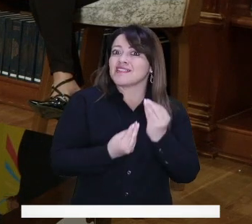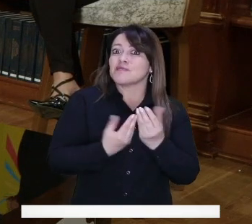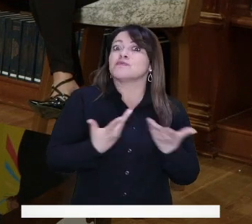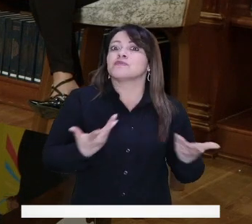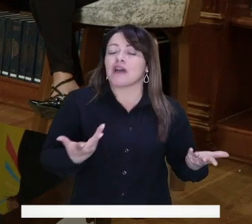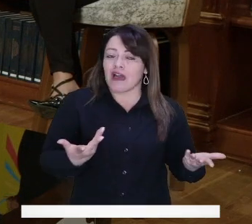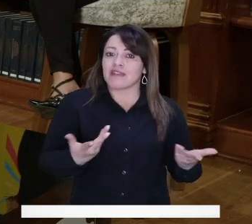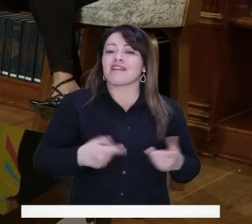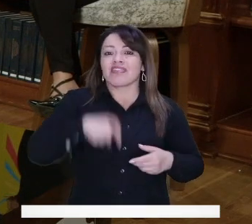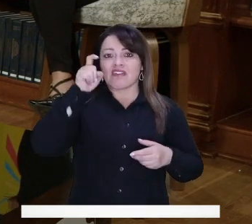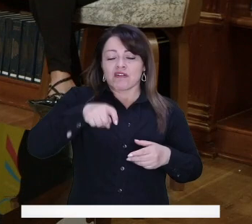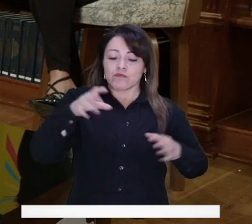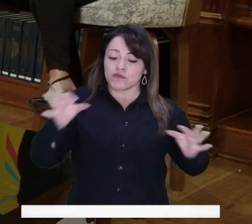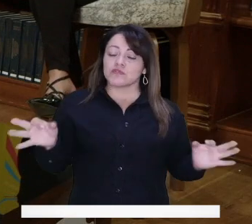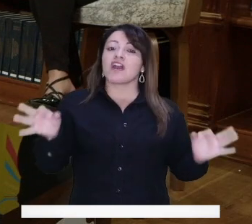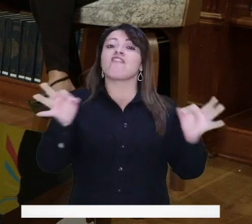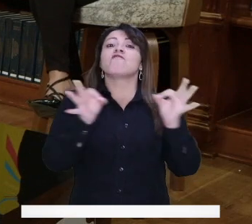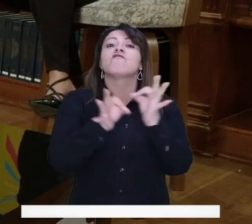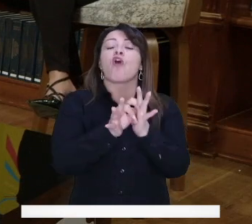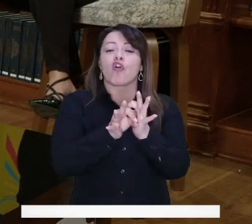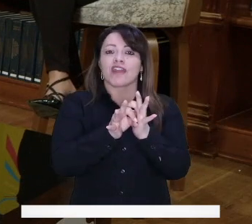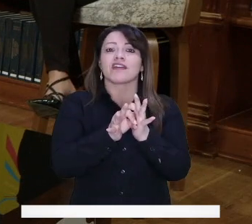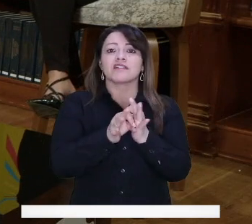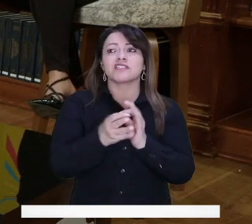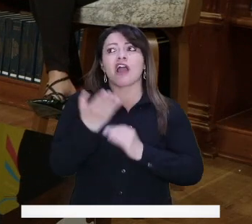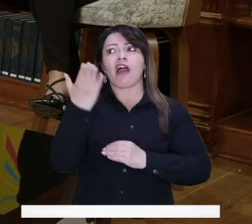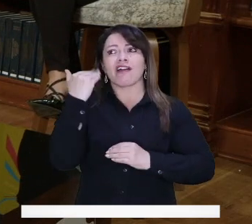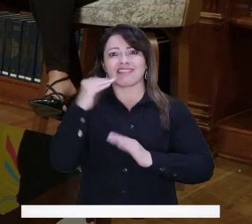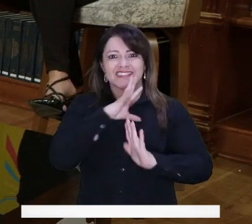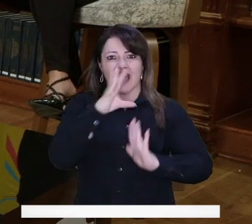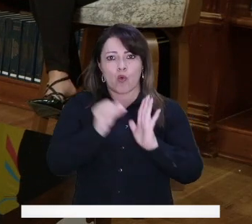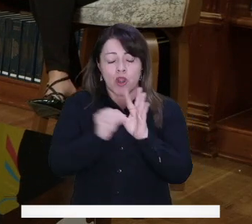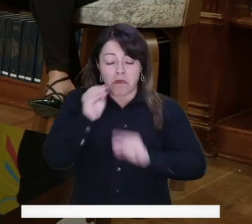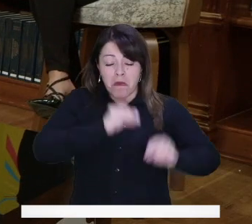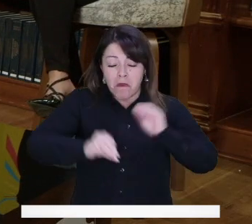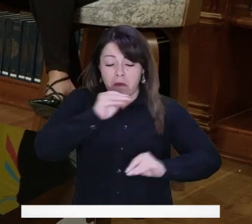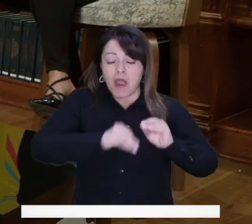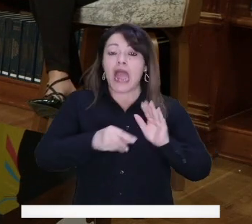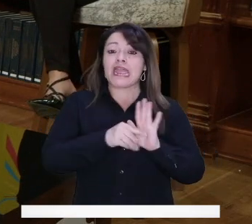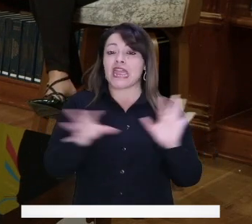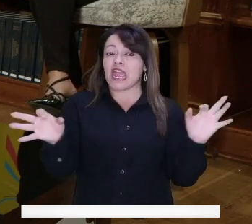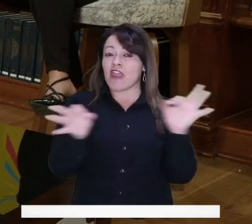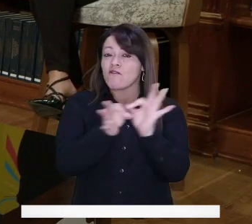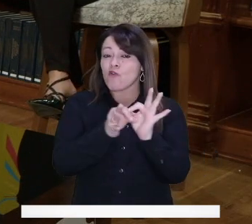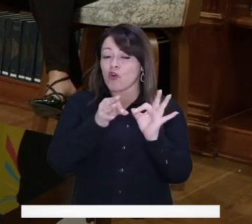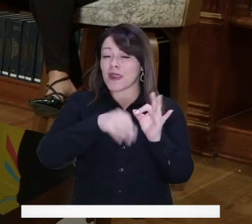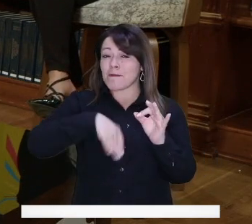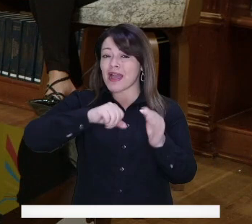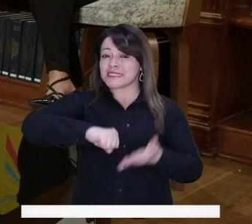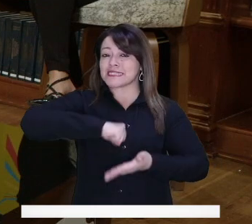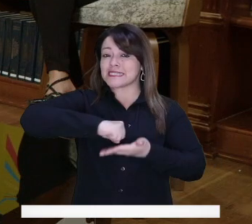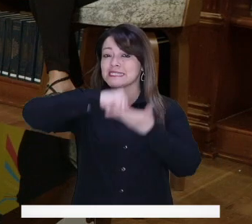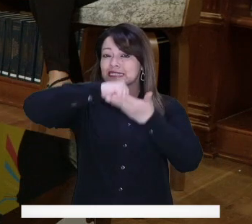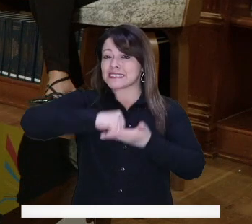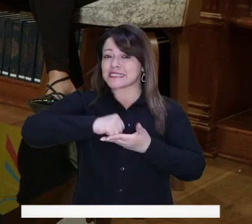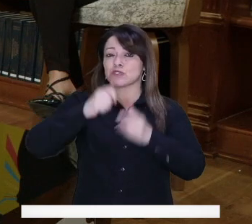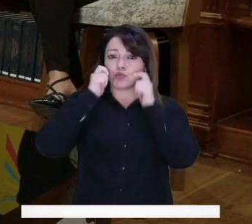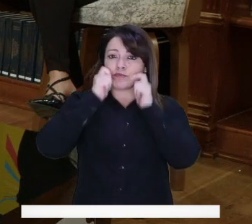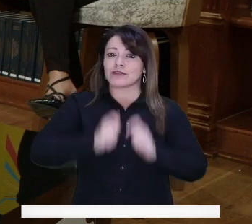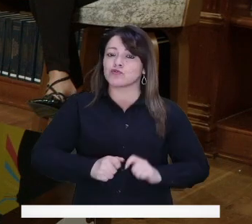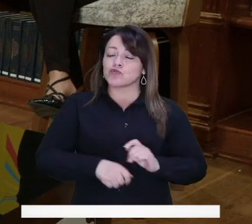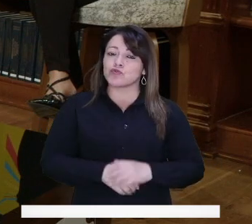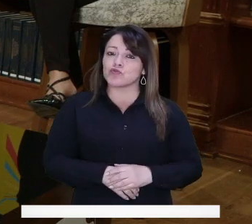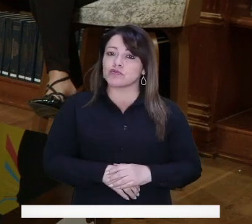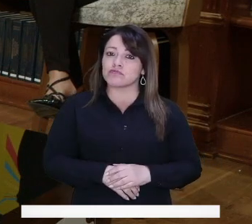Y tiene que aplicarse bajo un enfoque que nosotros dejamos muy claramente en ese acuerdo, y es bajo el enfoque de derechos humanos. Es